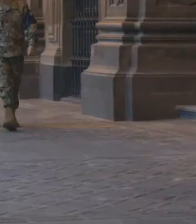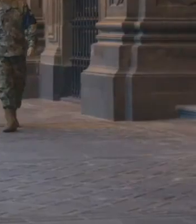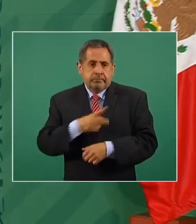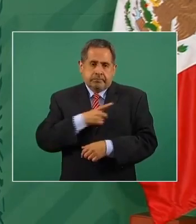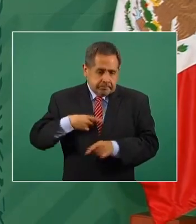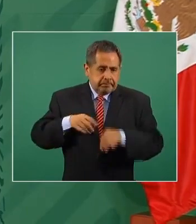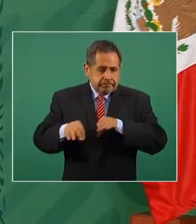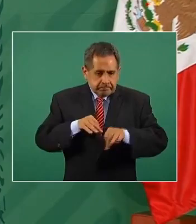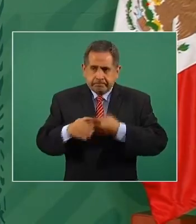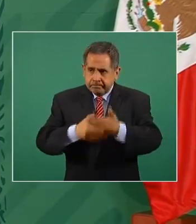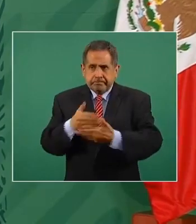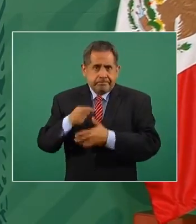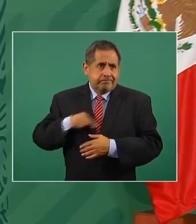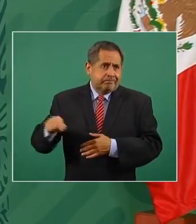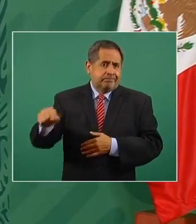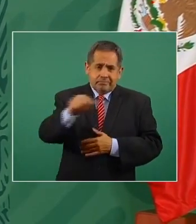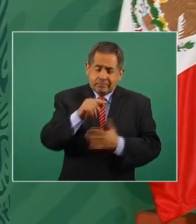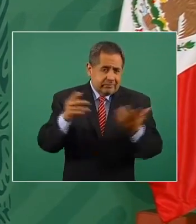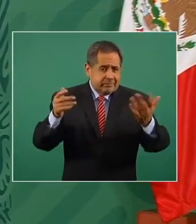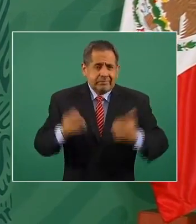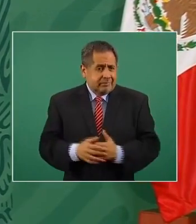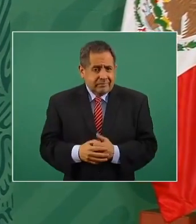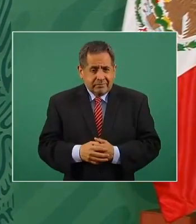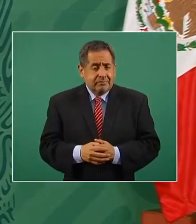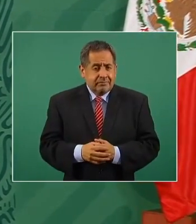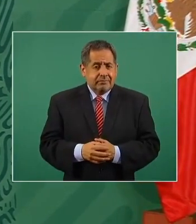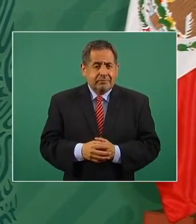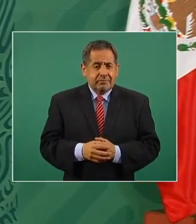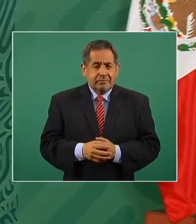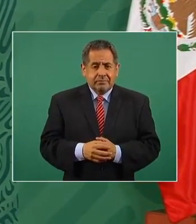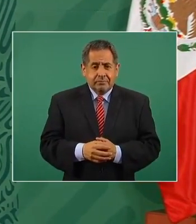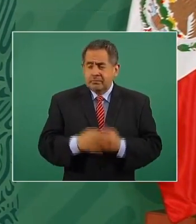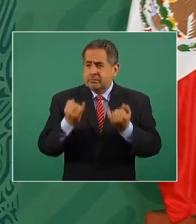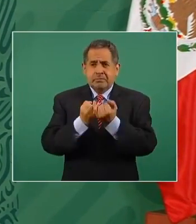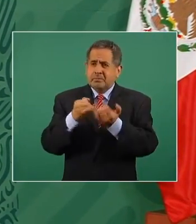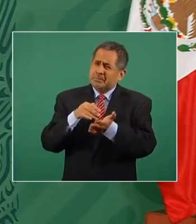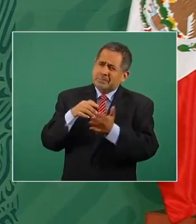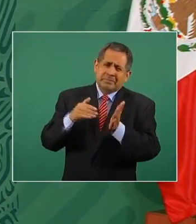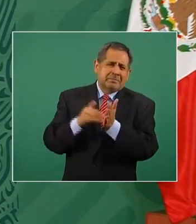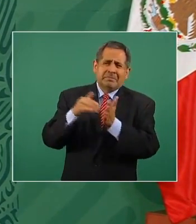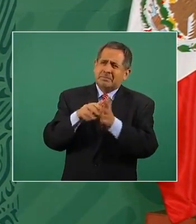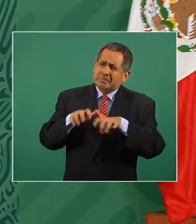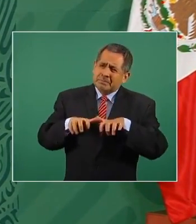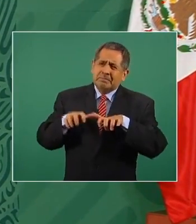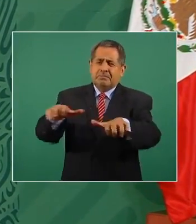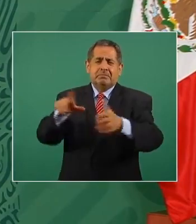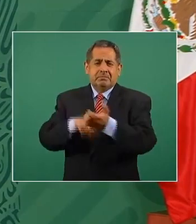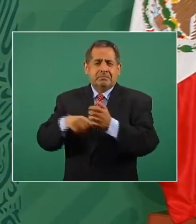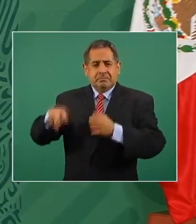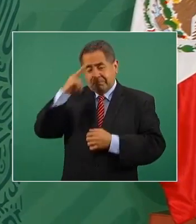a trabajar como millones de mexicanos